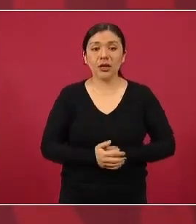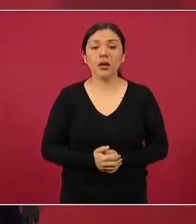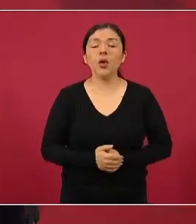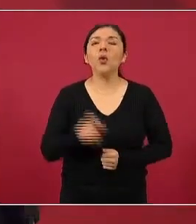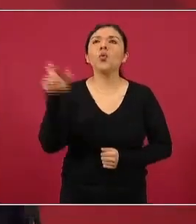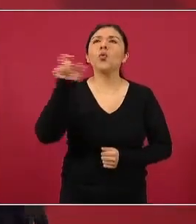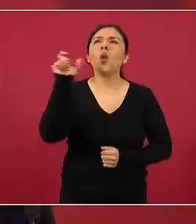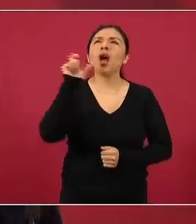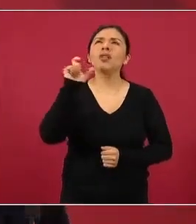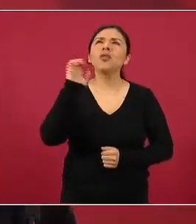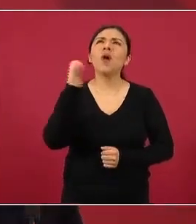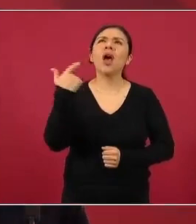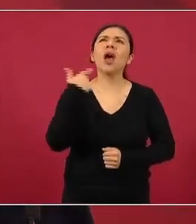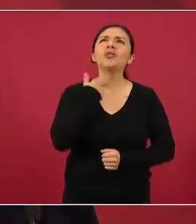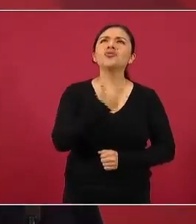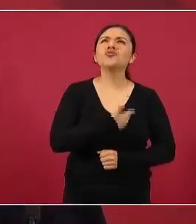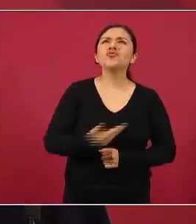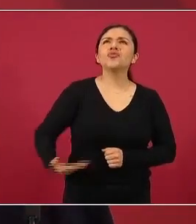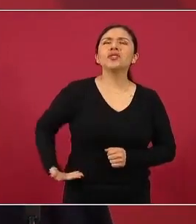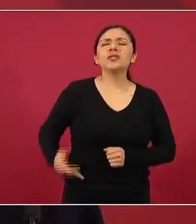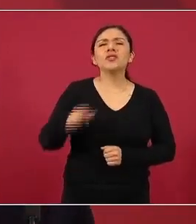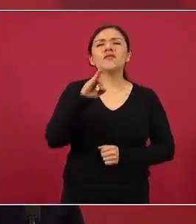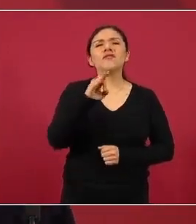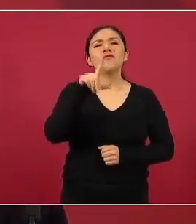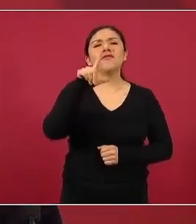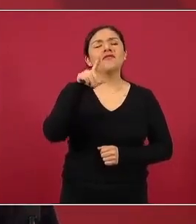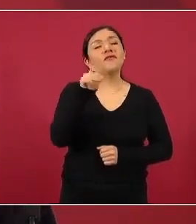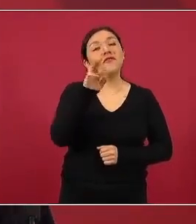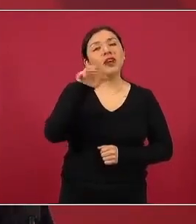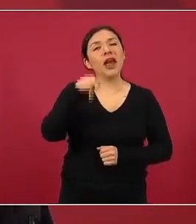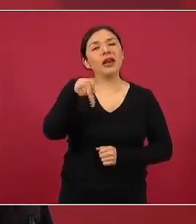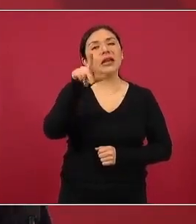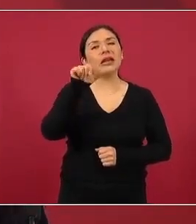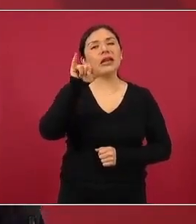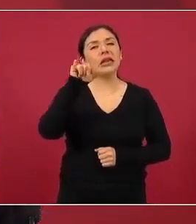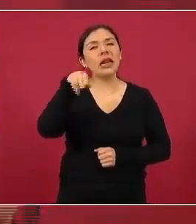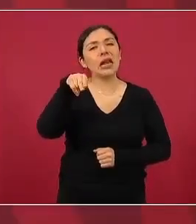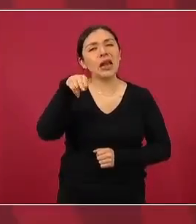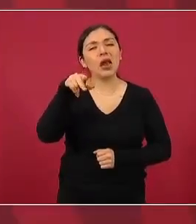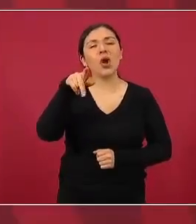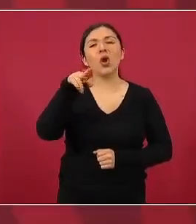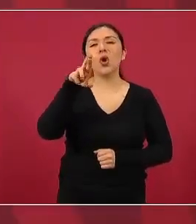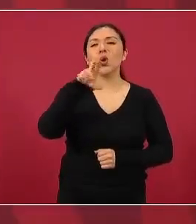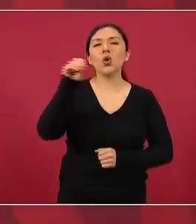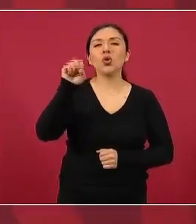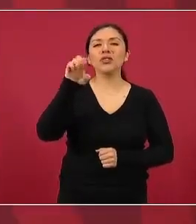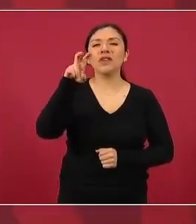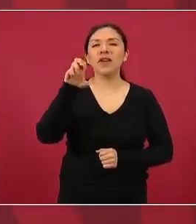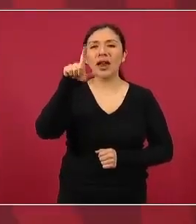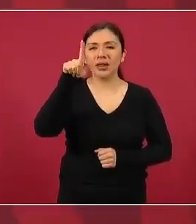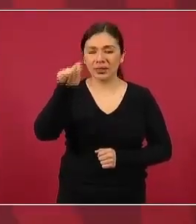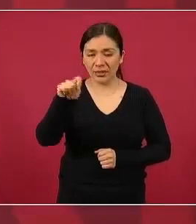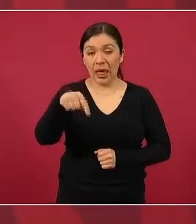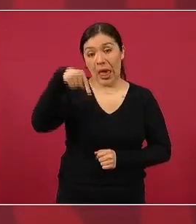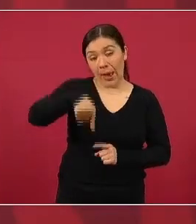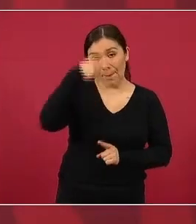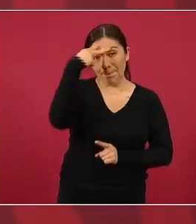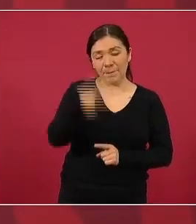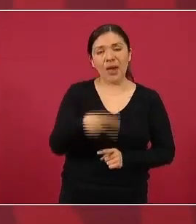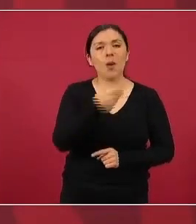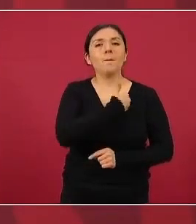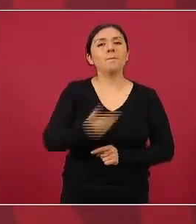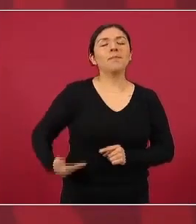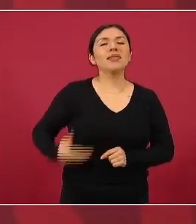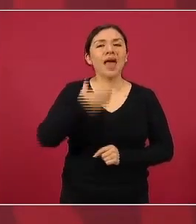cuando gobernaba el presidente Franklin Delano Roosevelt y en México el general Cárdenas.